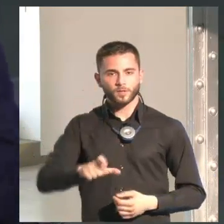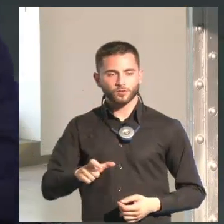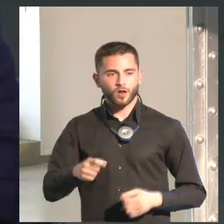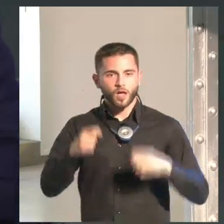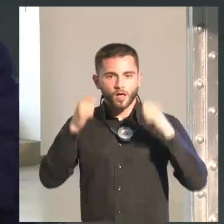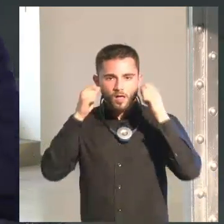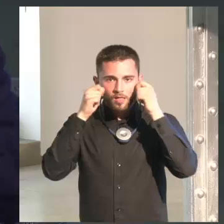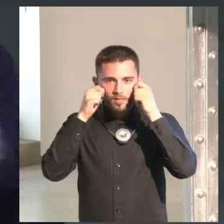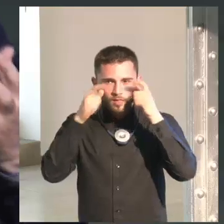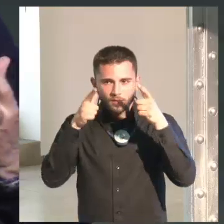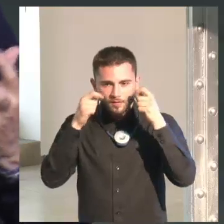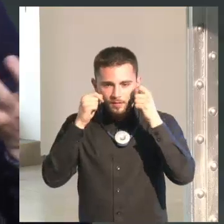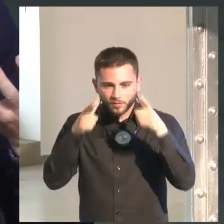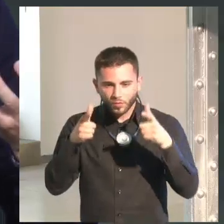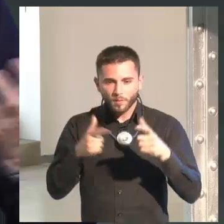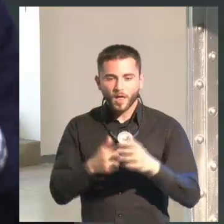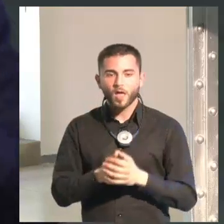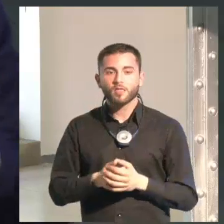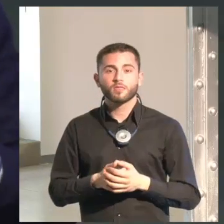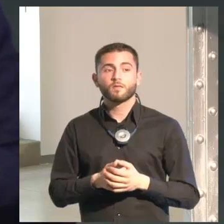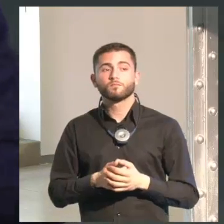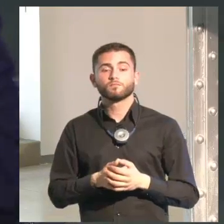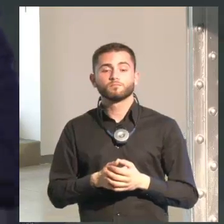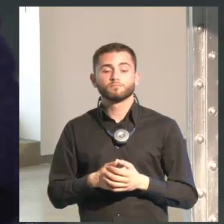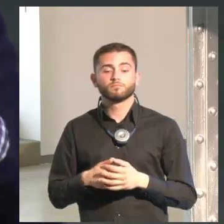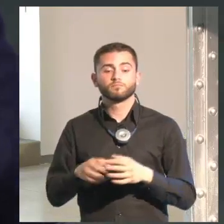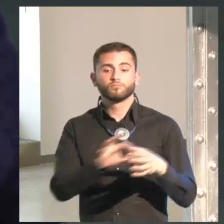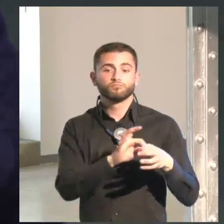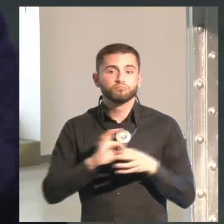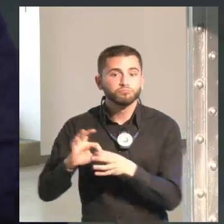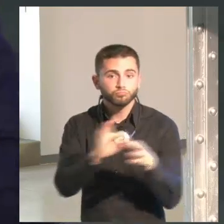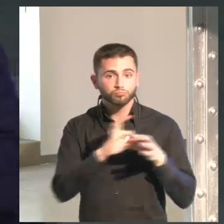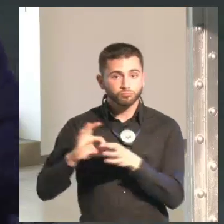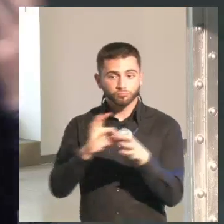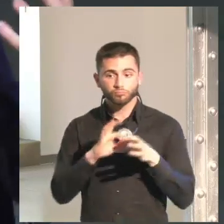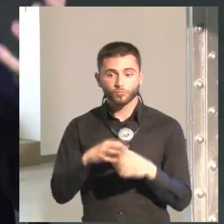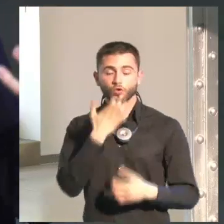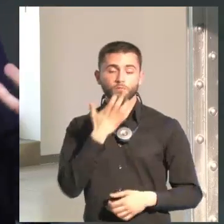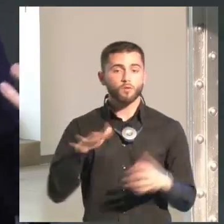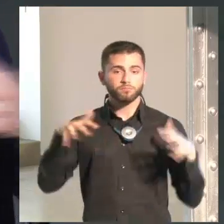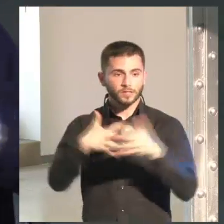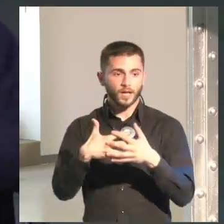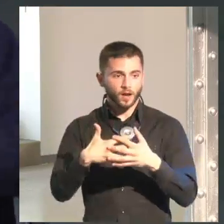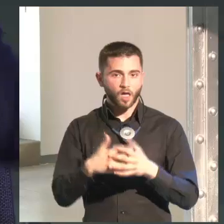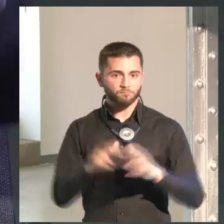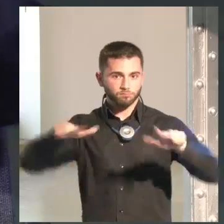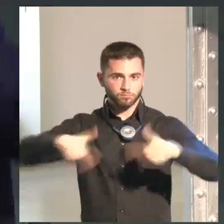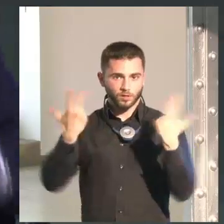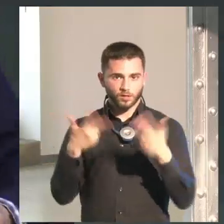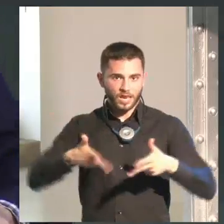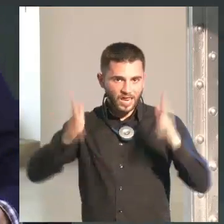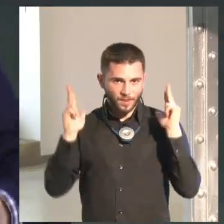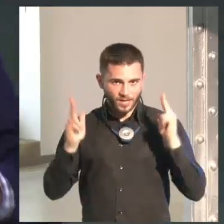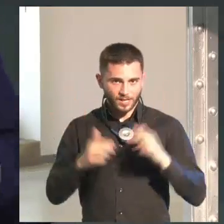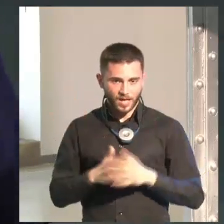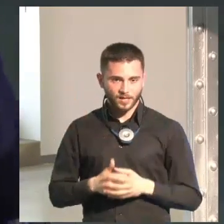de interconectar aquello y todo el mundo dice mejor que, como pasó con Internet, que viene una ventolera de libertad que nos hace que todos nos